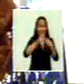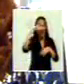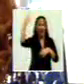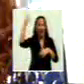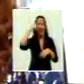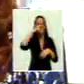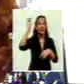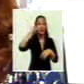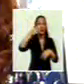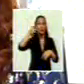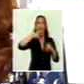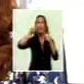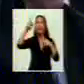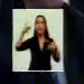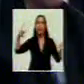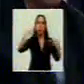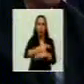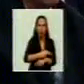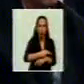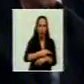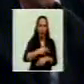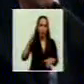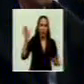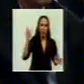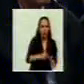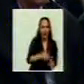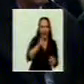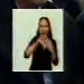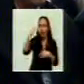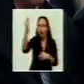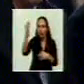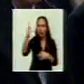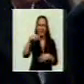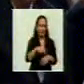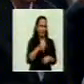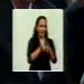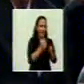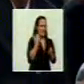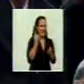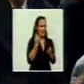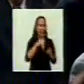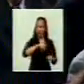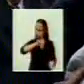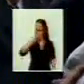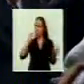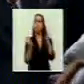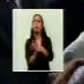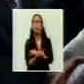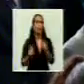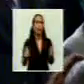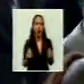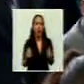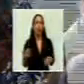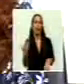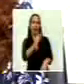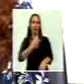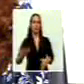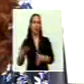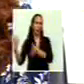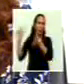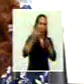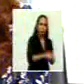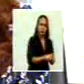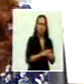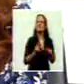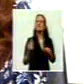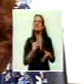cayeron, prácticamente exportaba todo, con lo cual se reconvirtieron. Y se reconvirtieron con la ayuda del Estado. Con la ayuda del Estado,